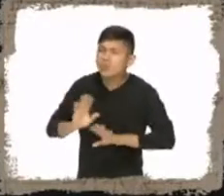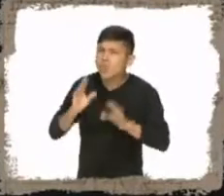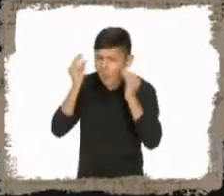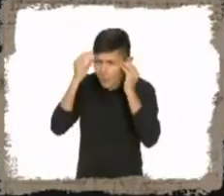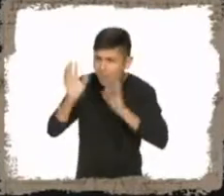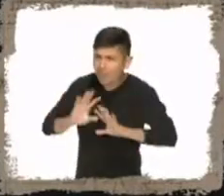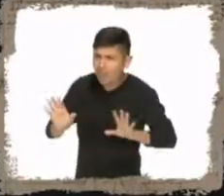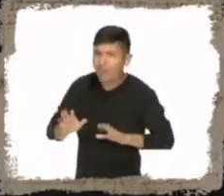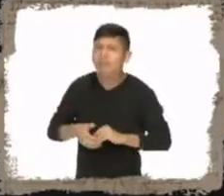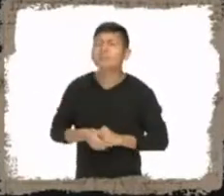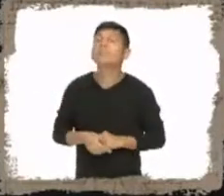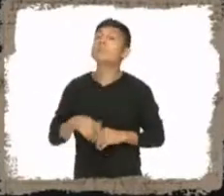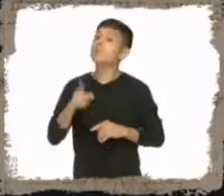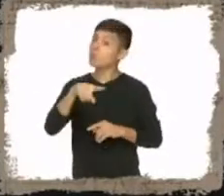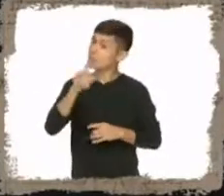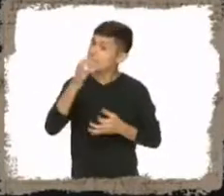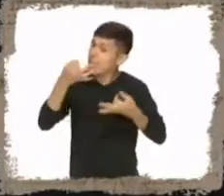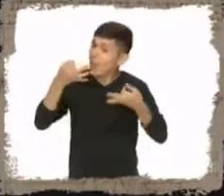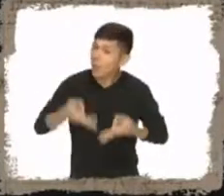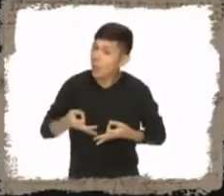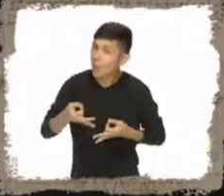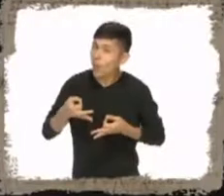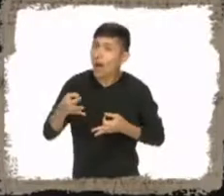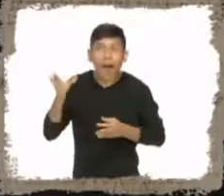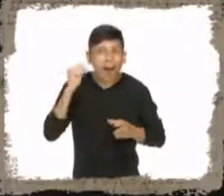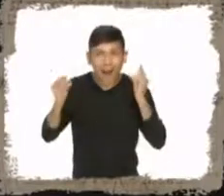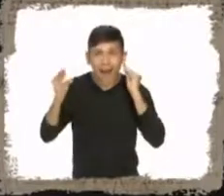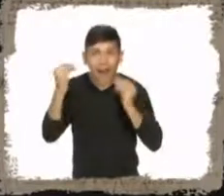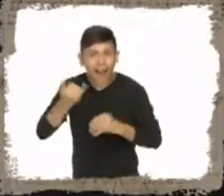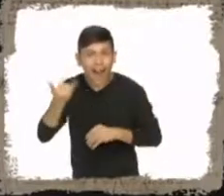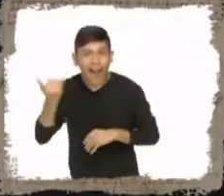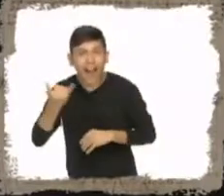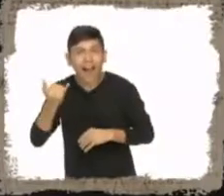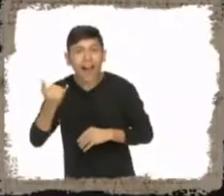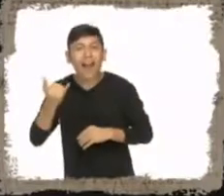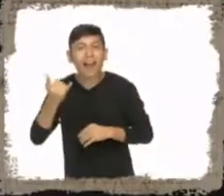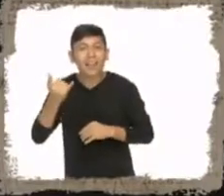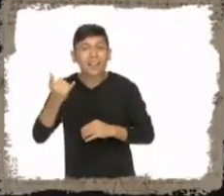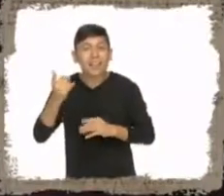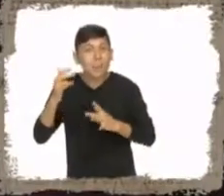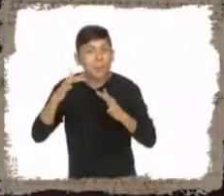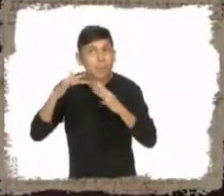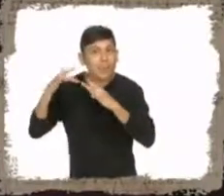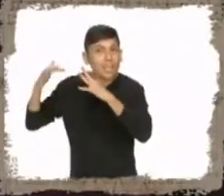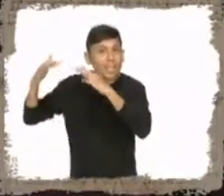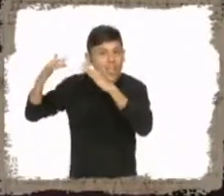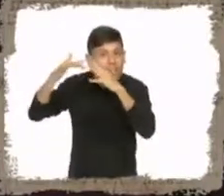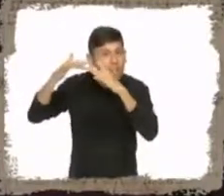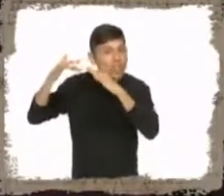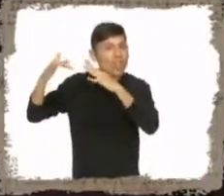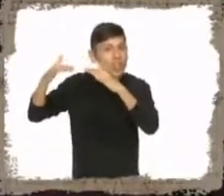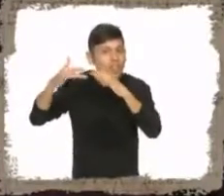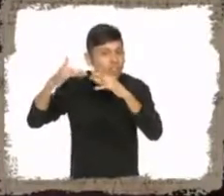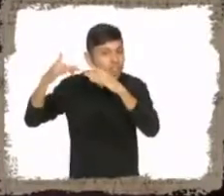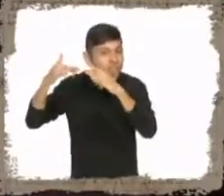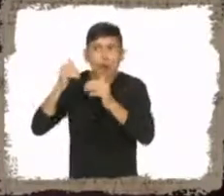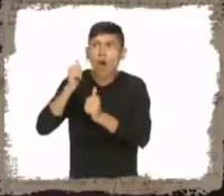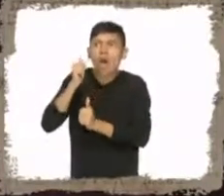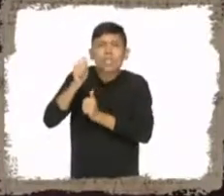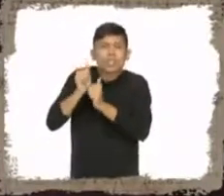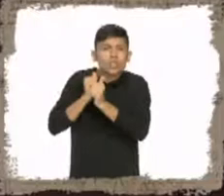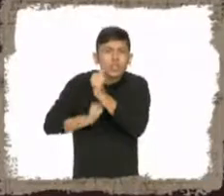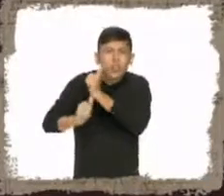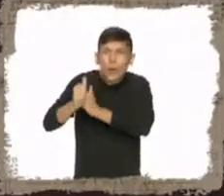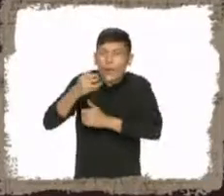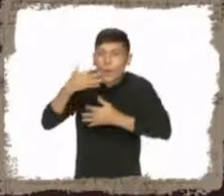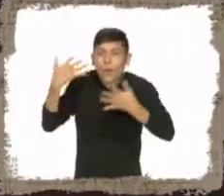Piqui. Man. Seguramente han escuchado alguna vez un mito, una